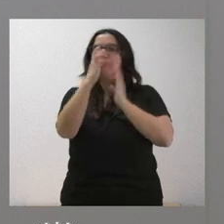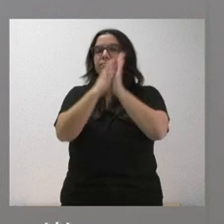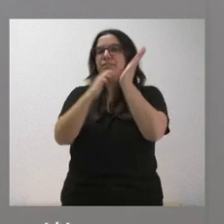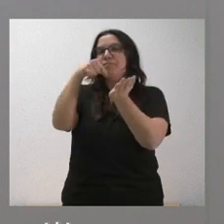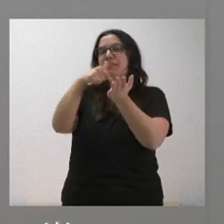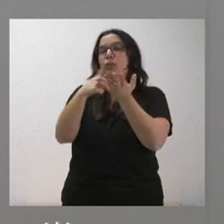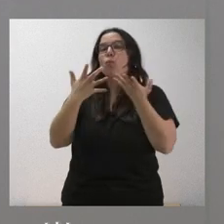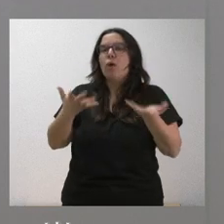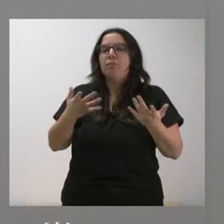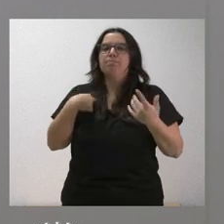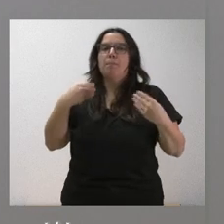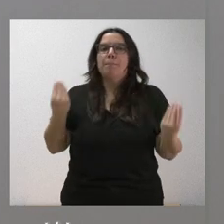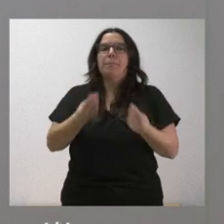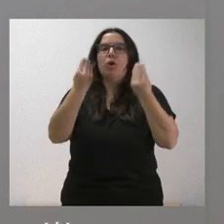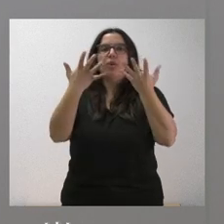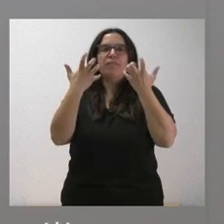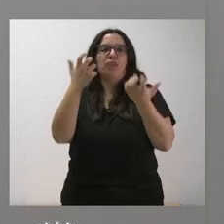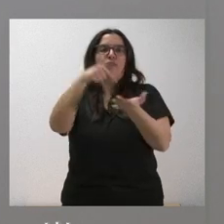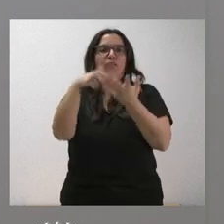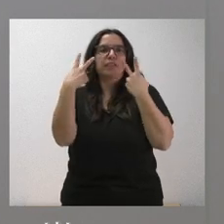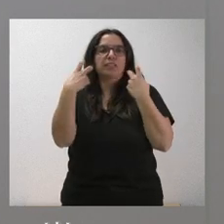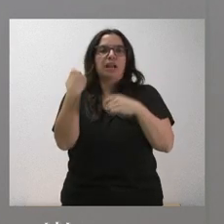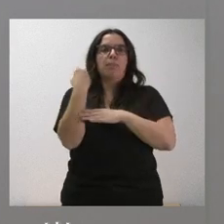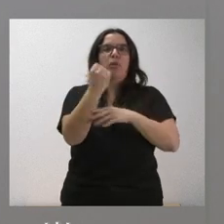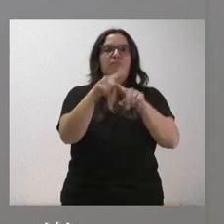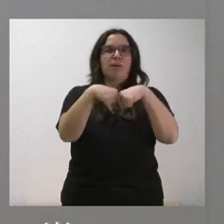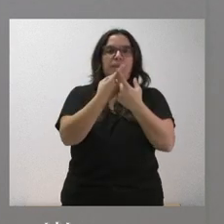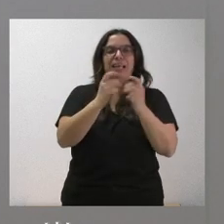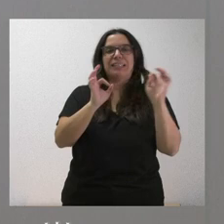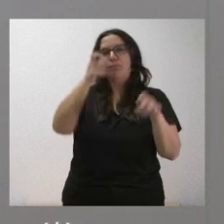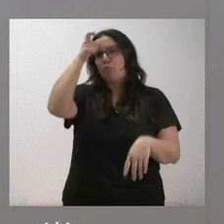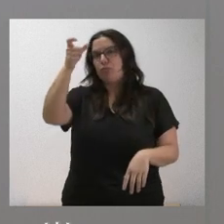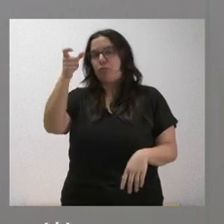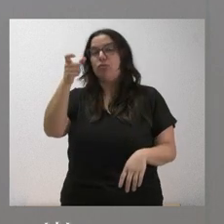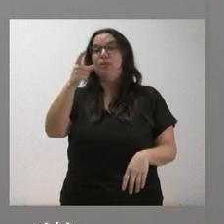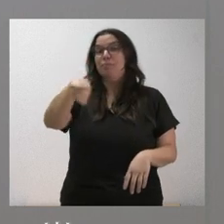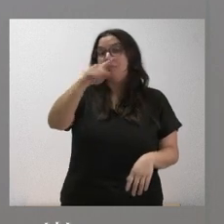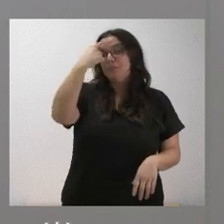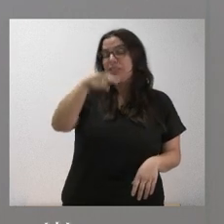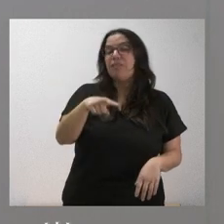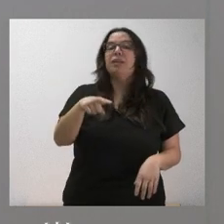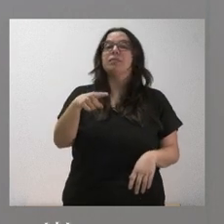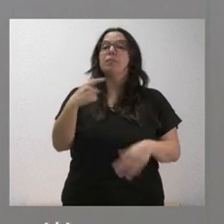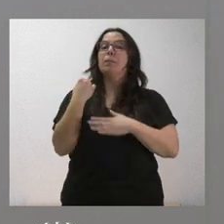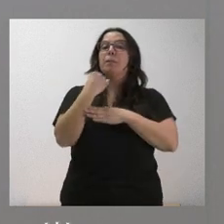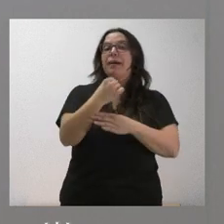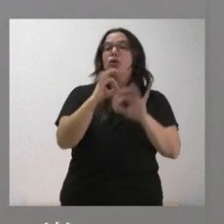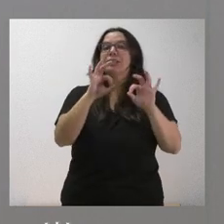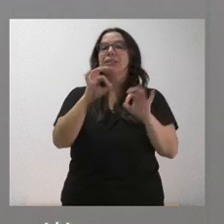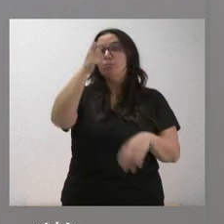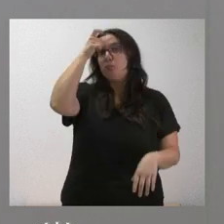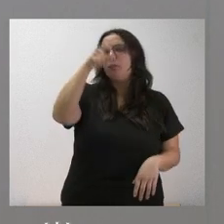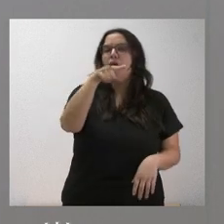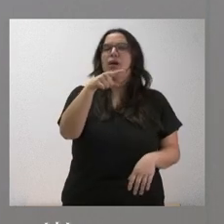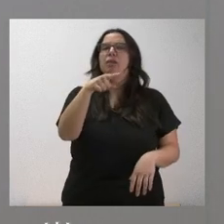es la mejora de los beneficios Fiscales en el apoyo a la familia al medio rural que saben ustedes que cuando este apoyo es en el mundo rural hay un